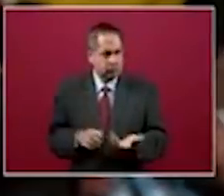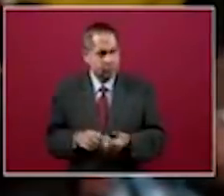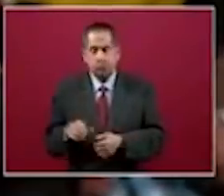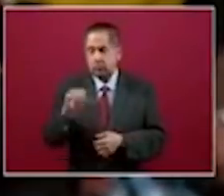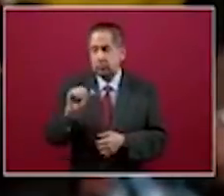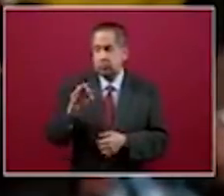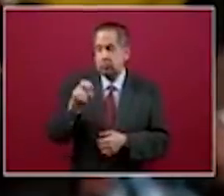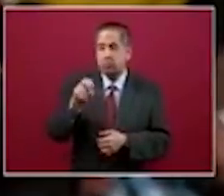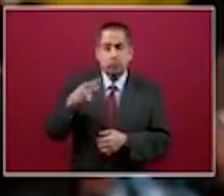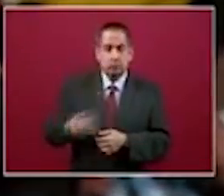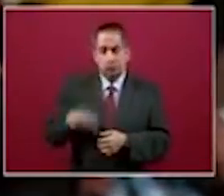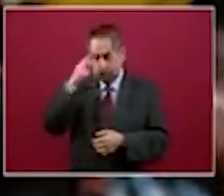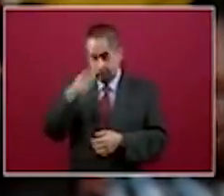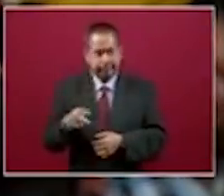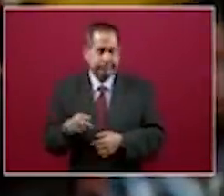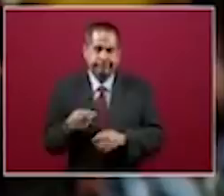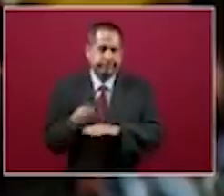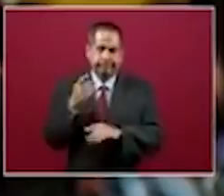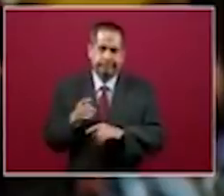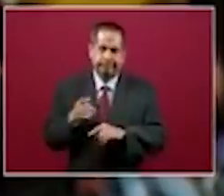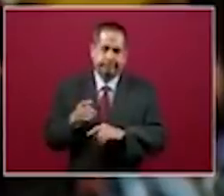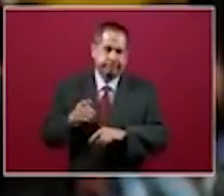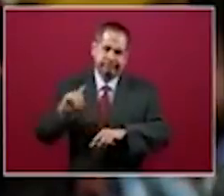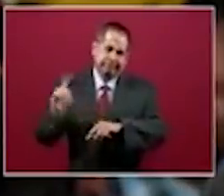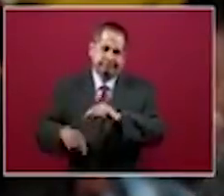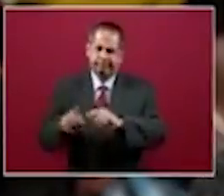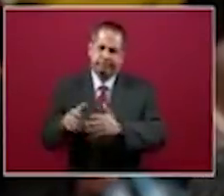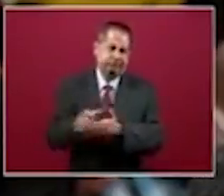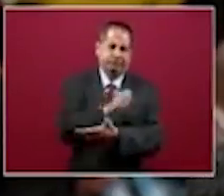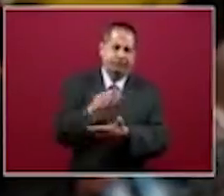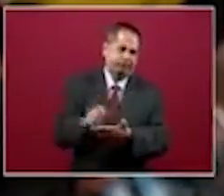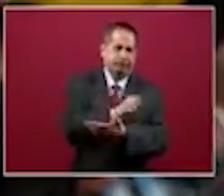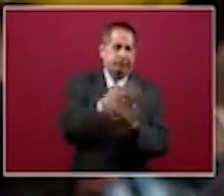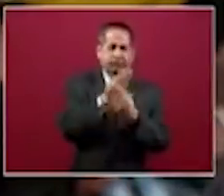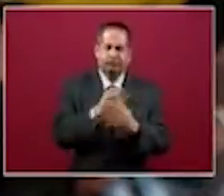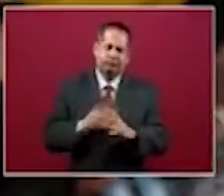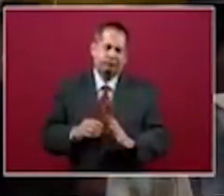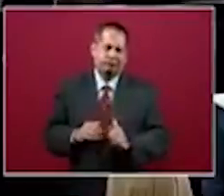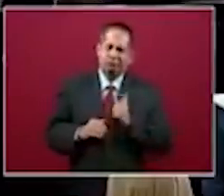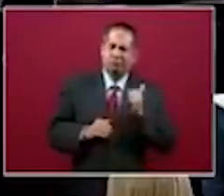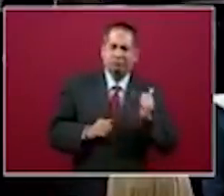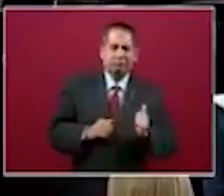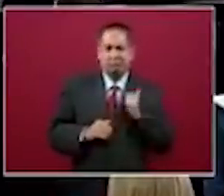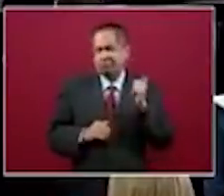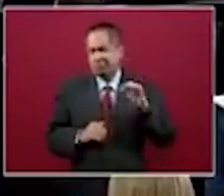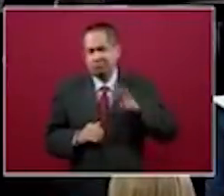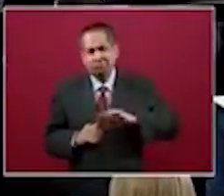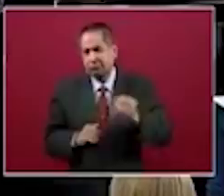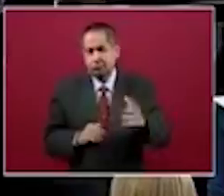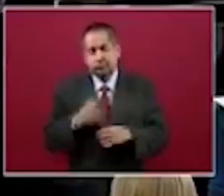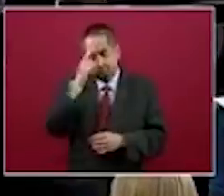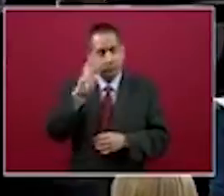Afores de los trabajadores mexicanos han sido gravemente vapuleadas por los bancos. El martes o el